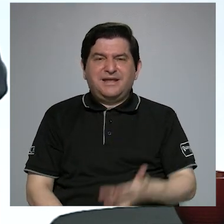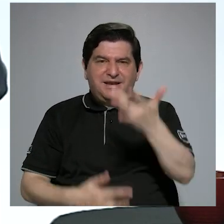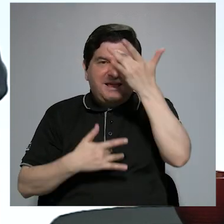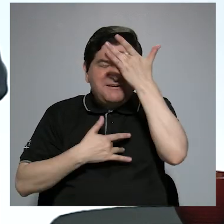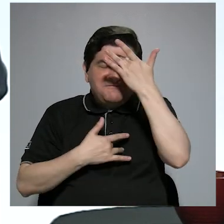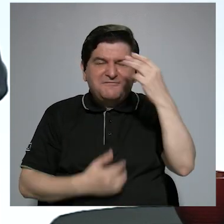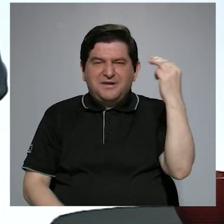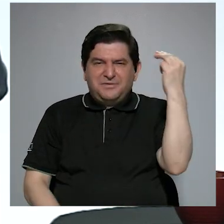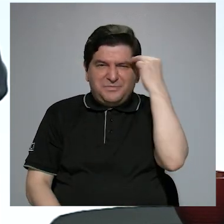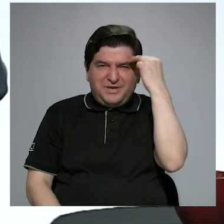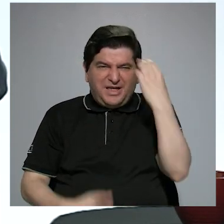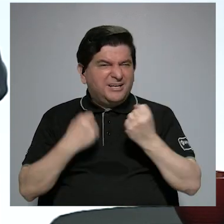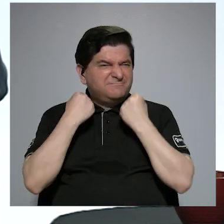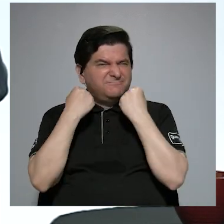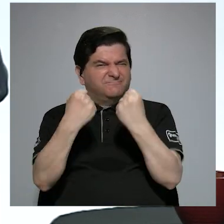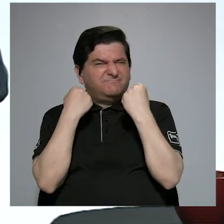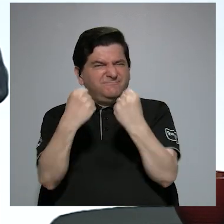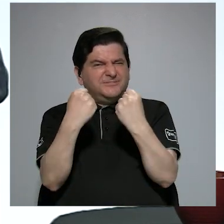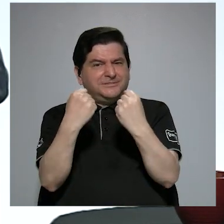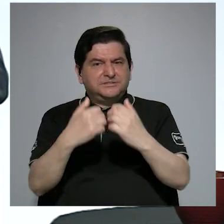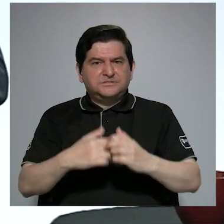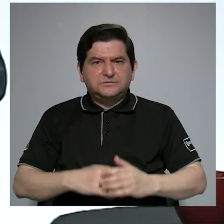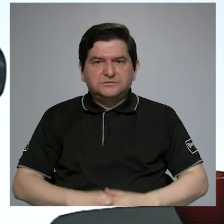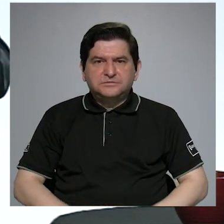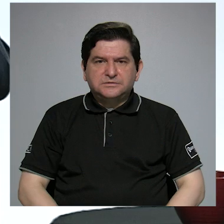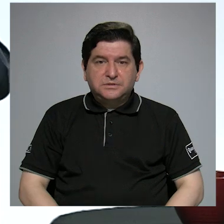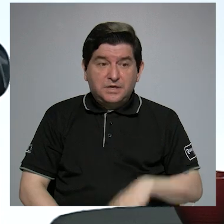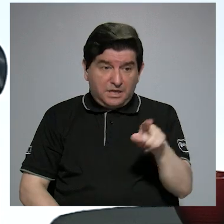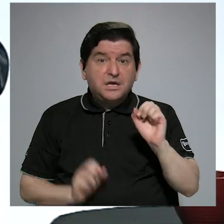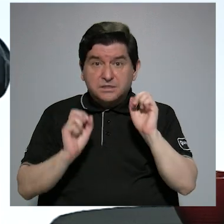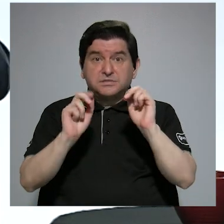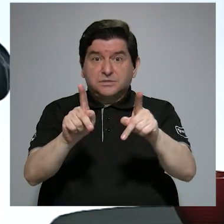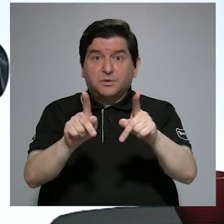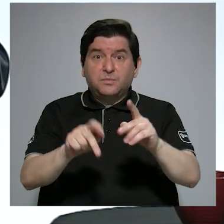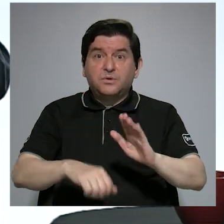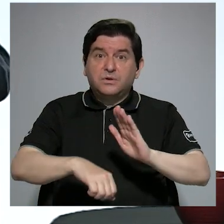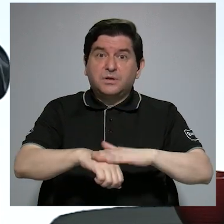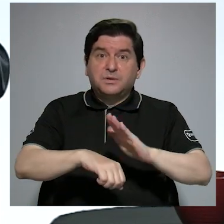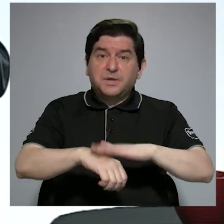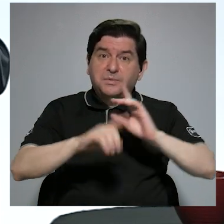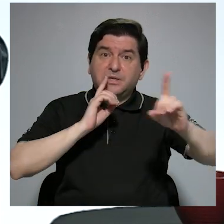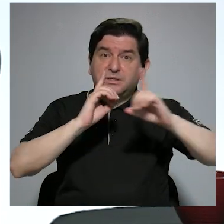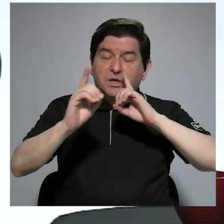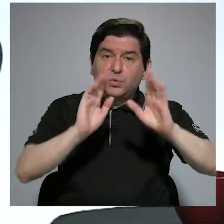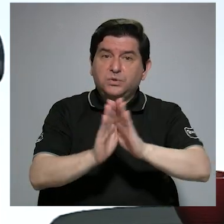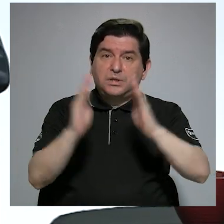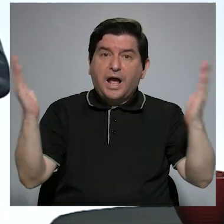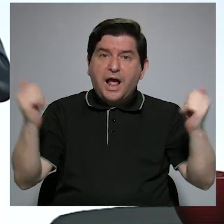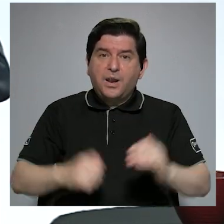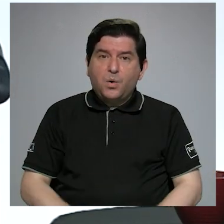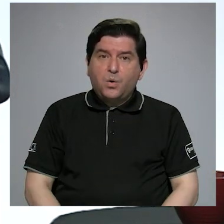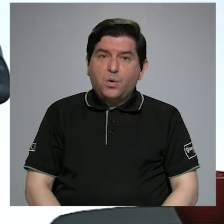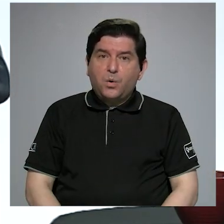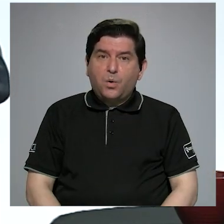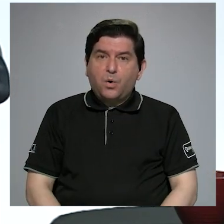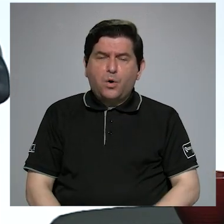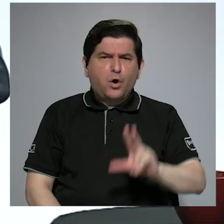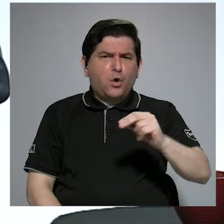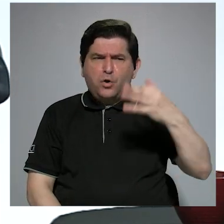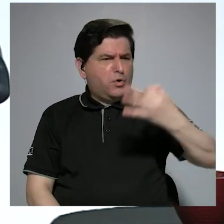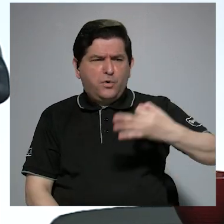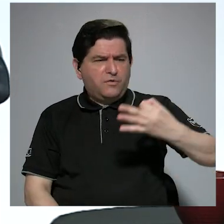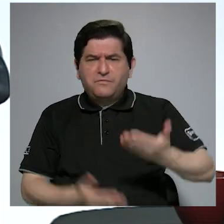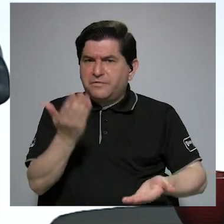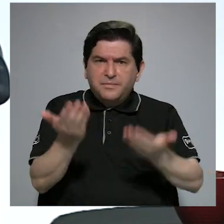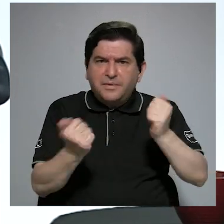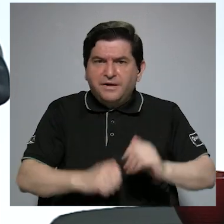mentales es muy fuerte. Esto es una oportunidad de diálogo abierto, informal, en